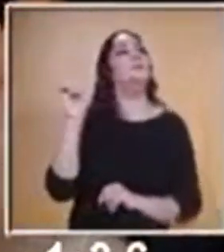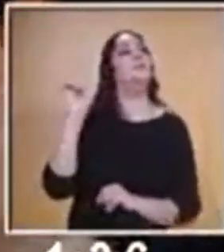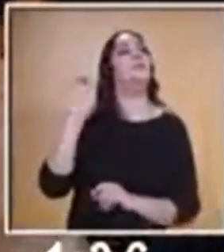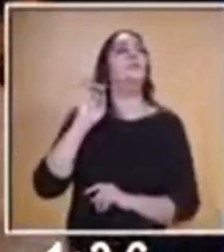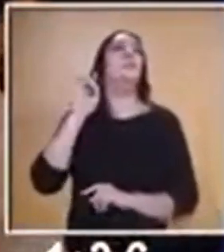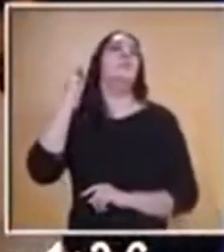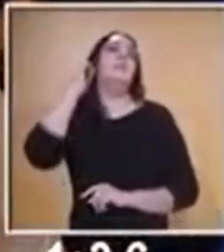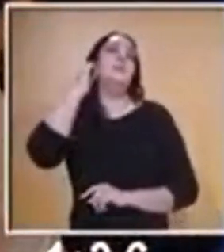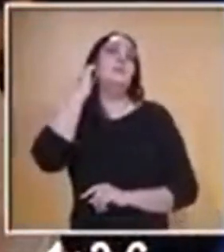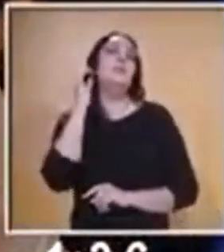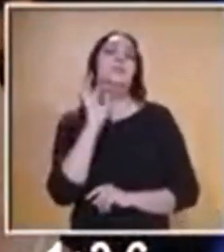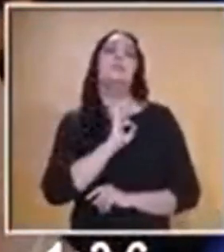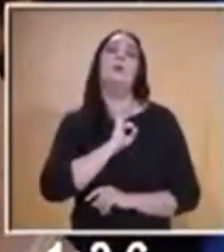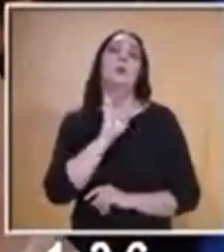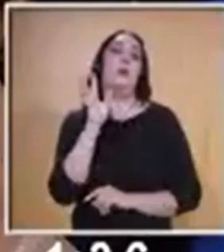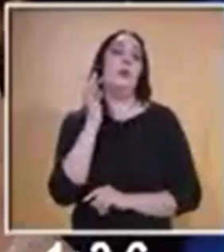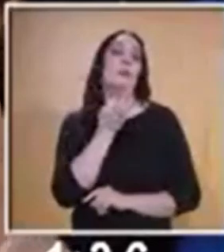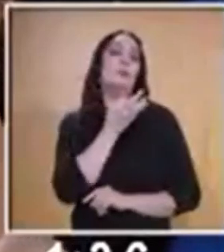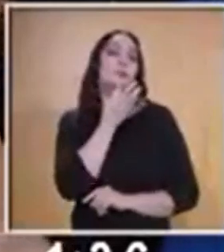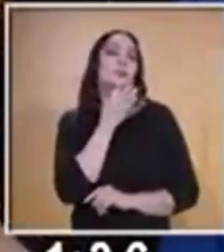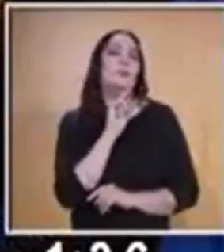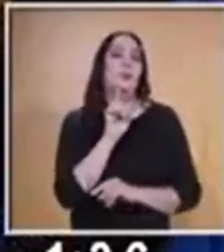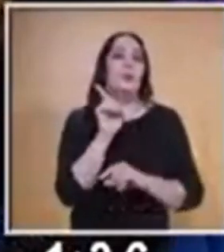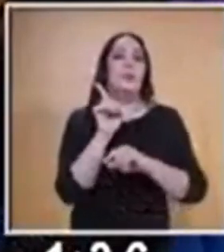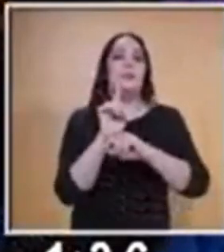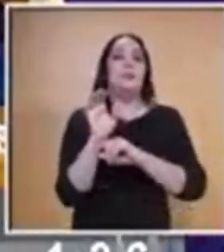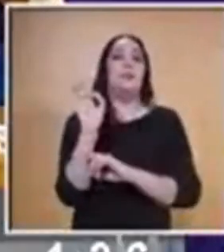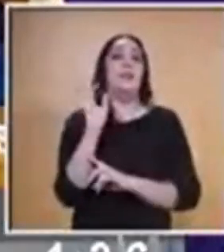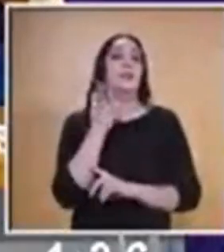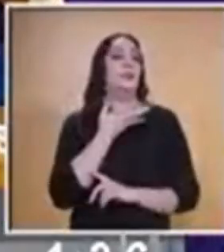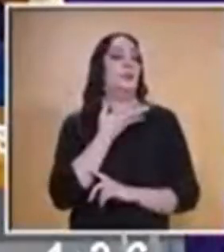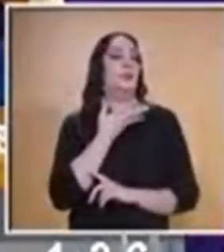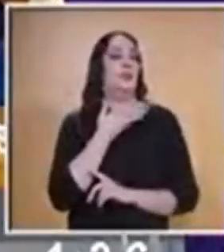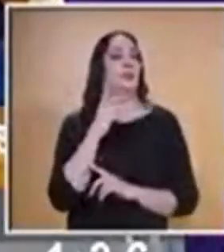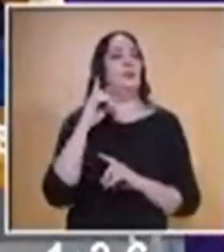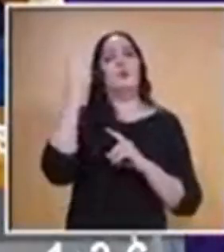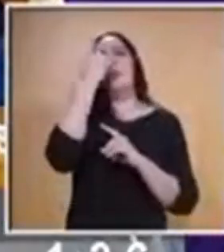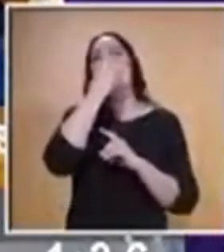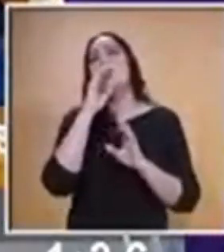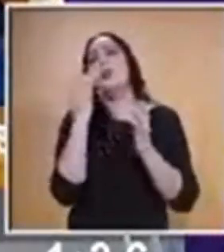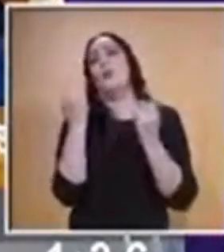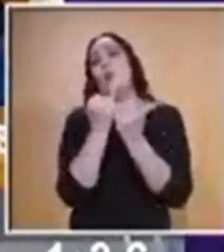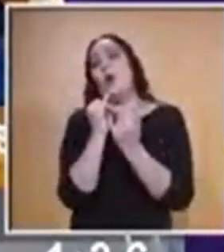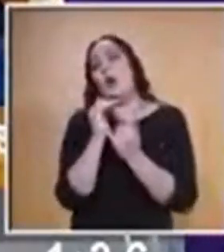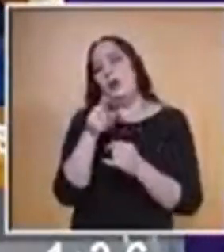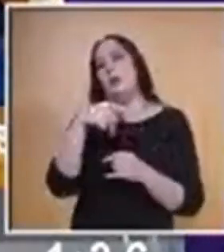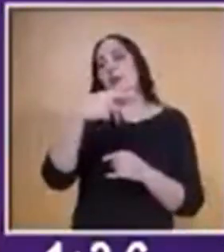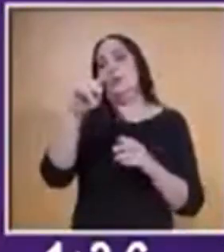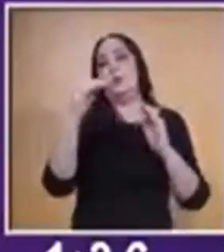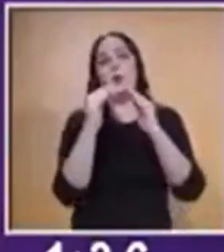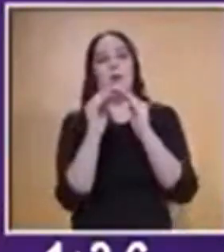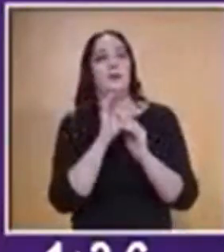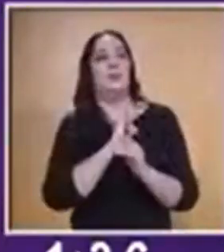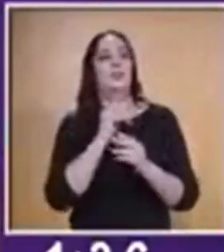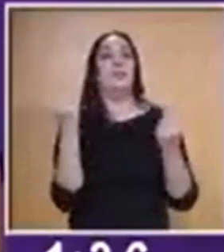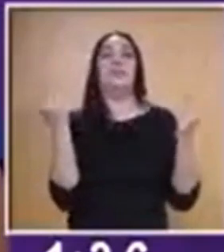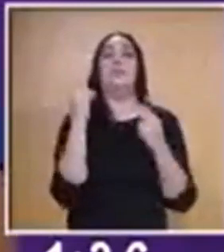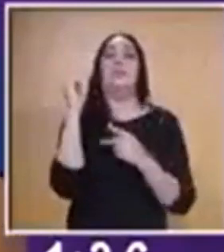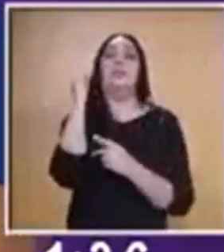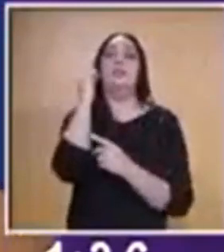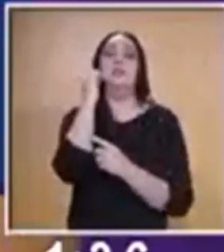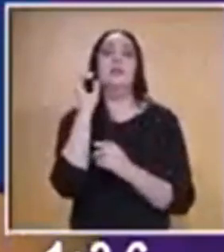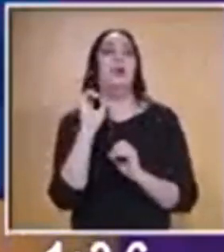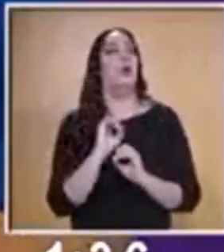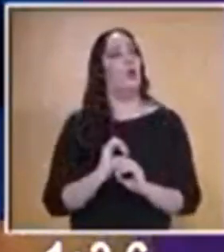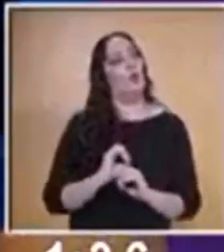Sí, así es. Así es. Hay que acercarlo. Si tienen en casa un reloj como estos de pared, hay que acercarse para que se escuche. O igual puede ser como el